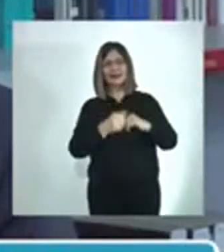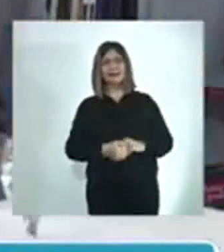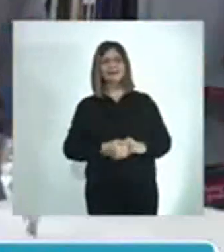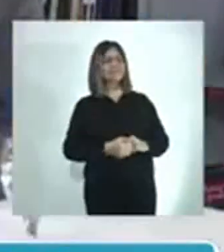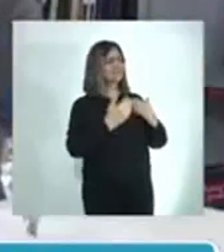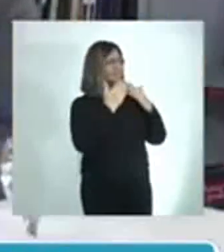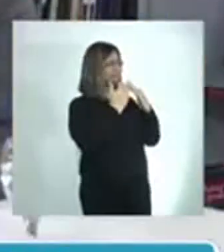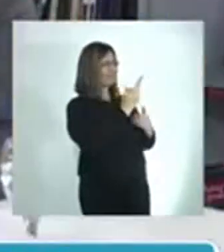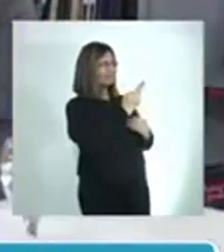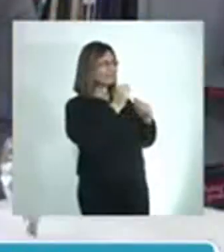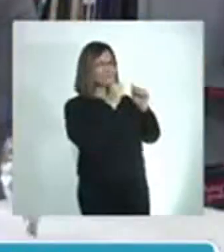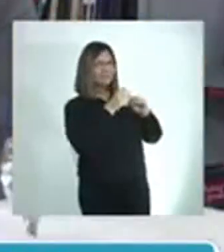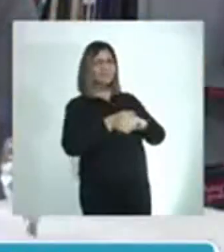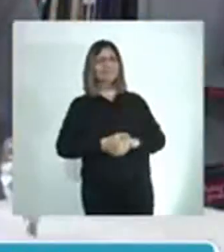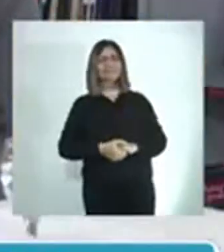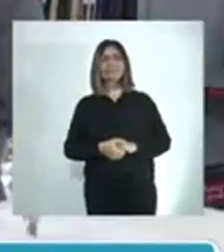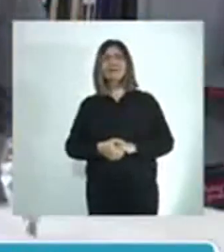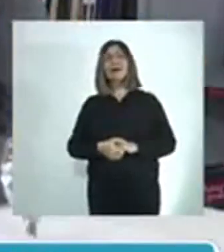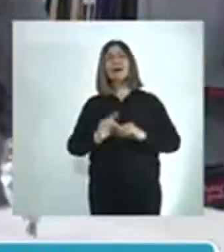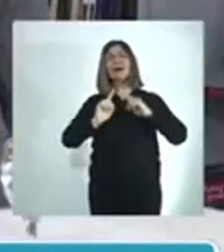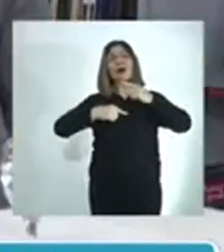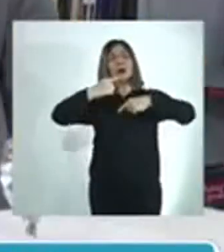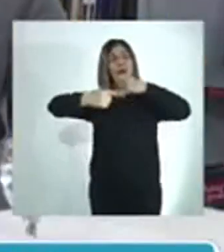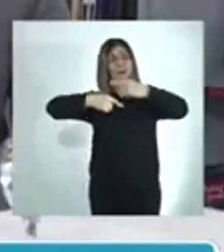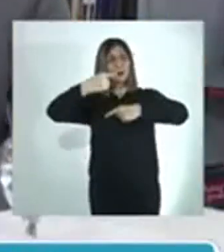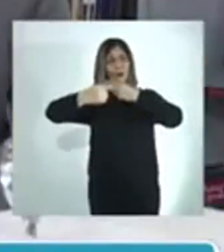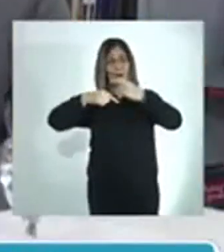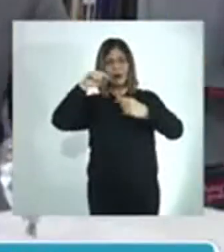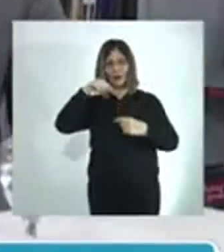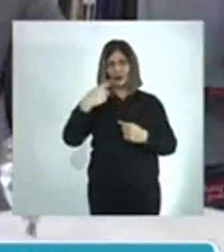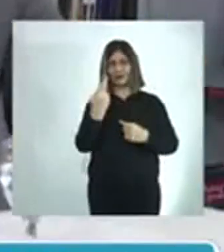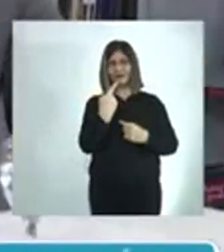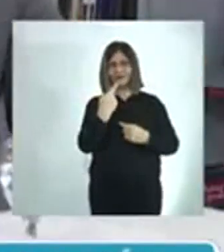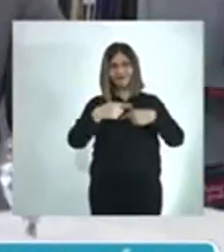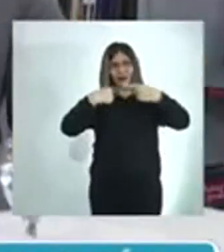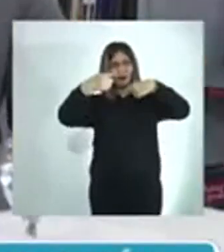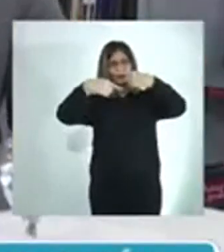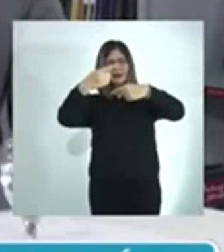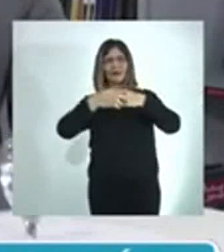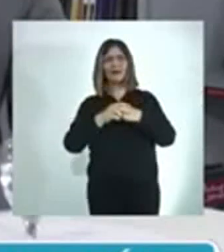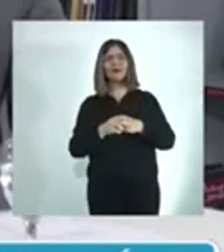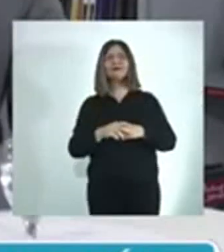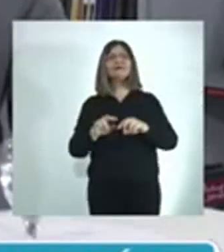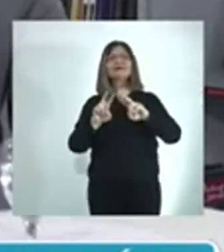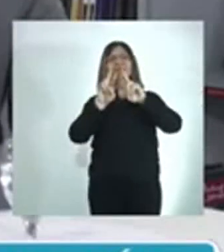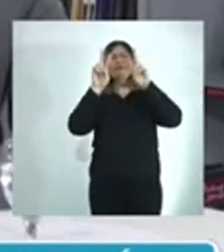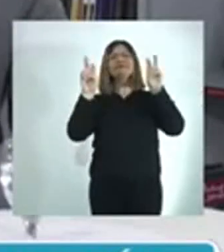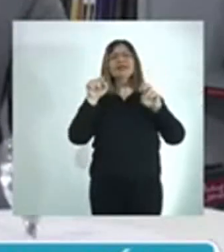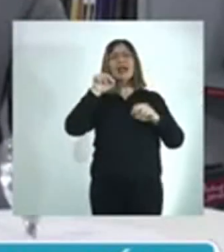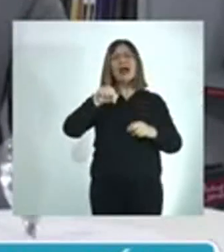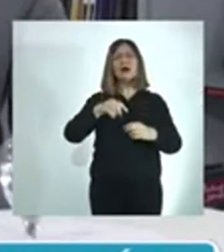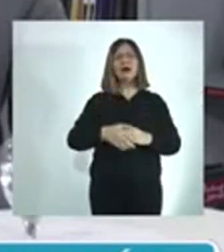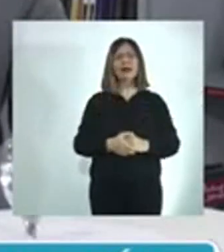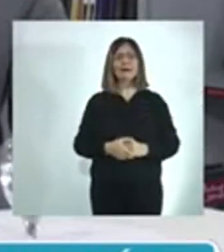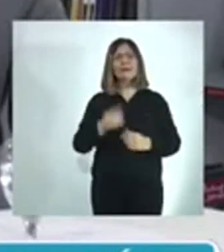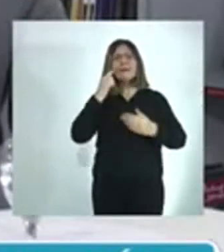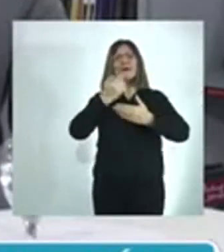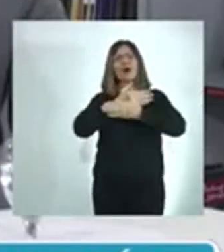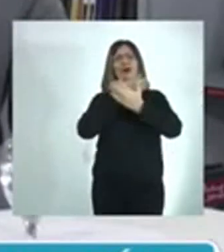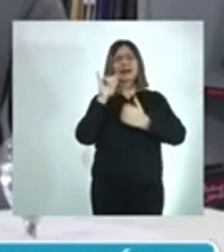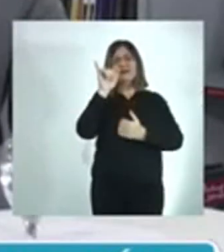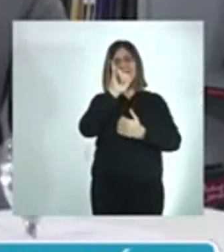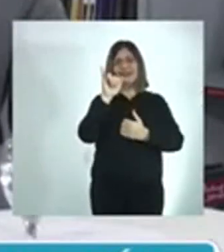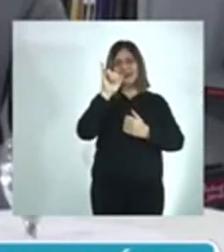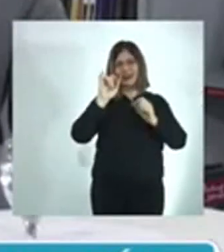Gracias, ministro. Muchas gracias. Y nosotros seguimos con este cuarto Congreso Internacional de Educación. Compartimos con ustedes este video